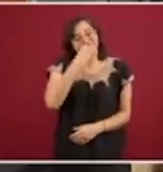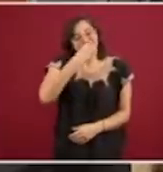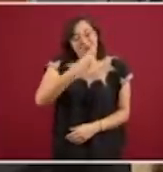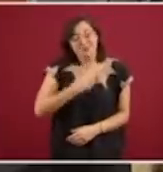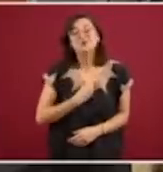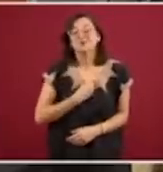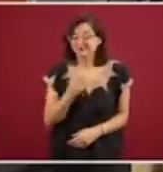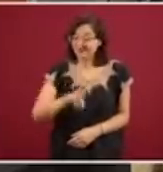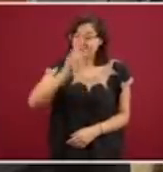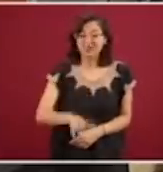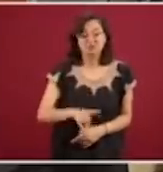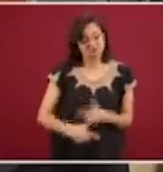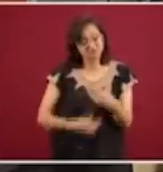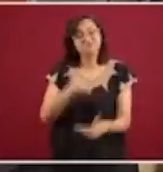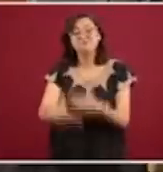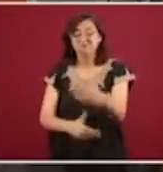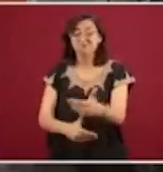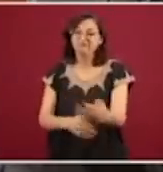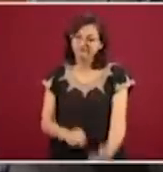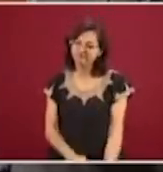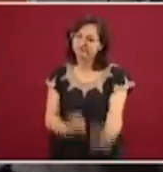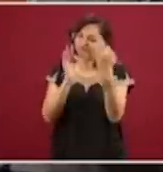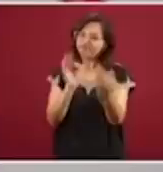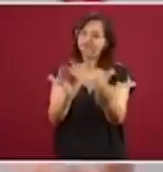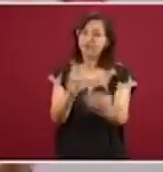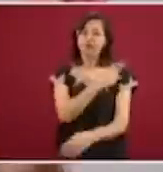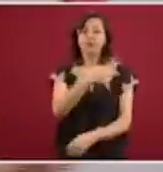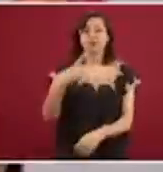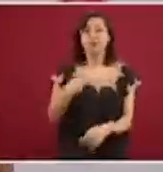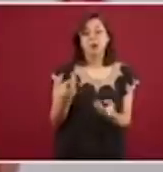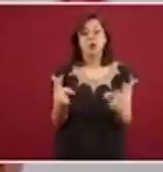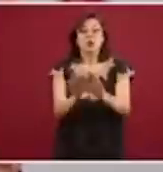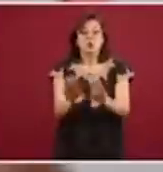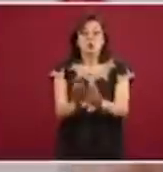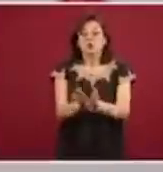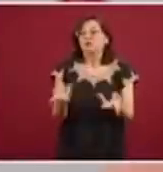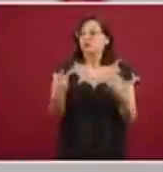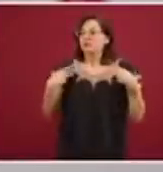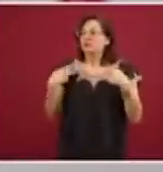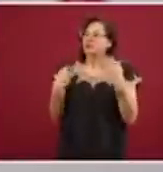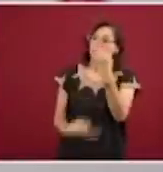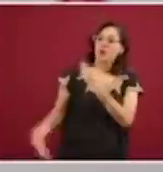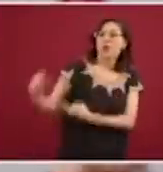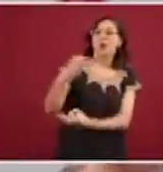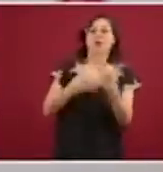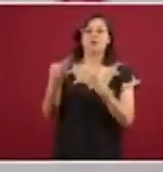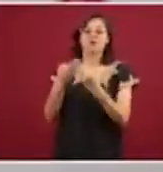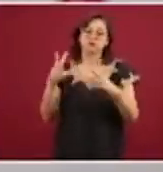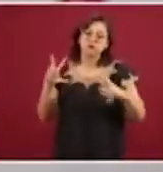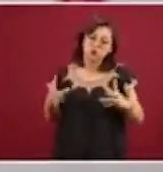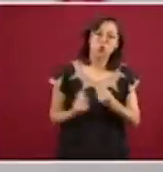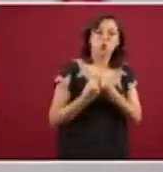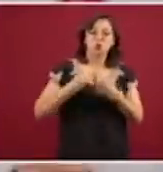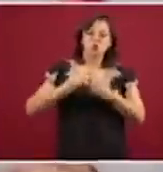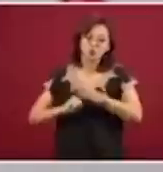que enfrentarlas como son. Y la manera de enfrentarlas como son es con la solidaridad de toda la